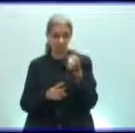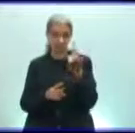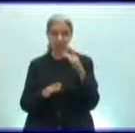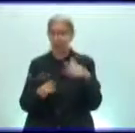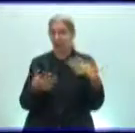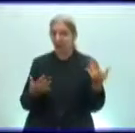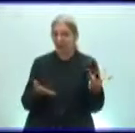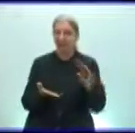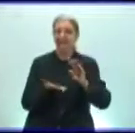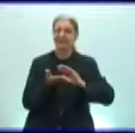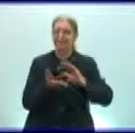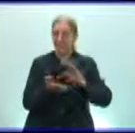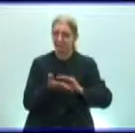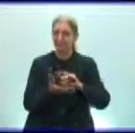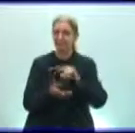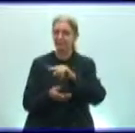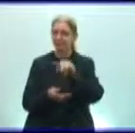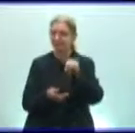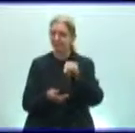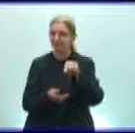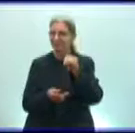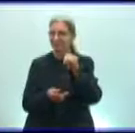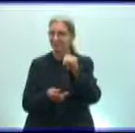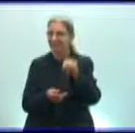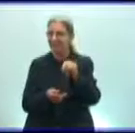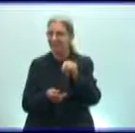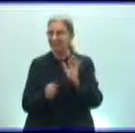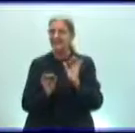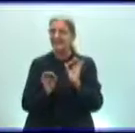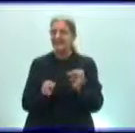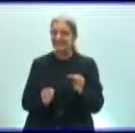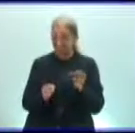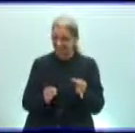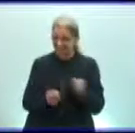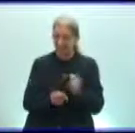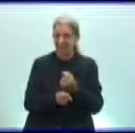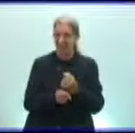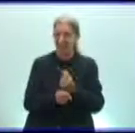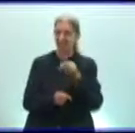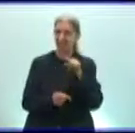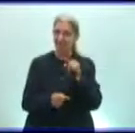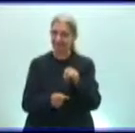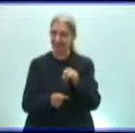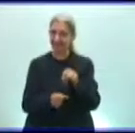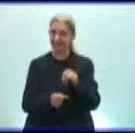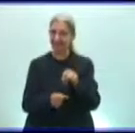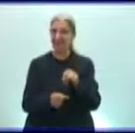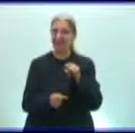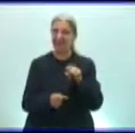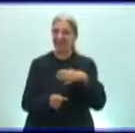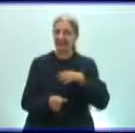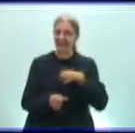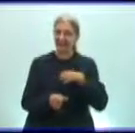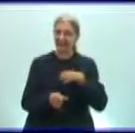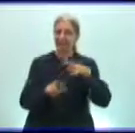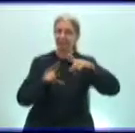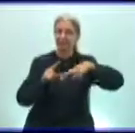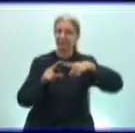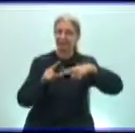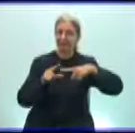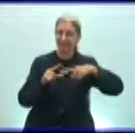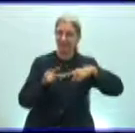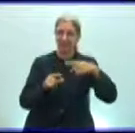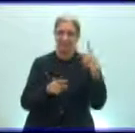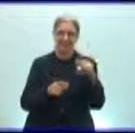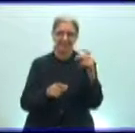libro de texto donde nosotros le mostramos, y que usted todos los días trabaja, que tiene los contenidos, ejercicios